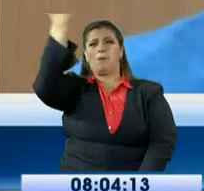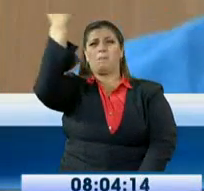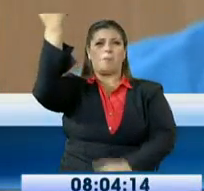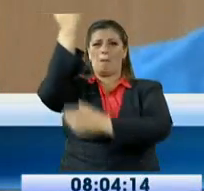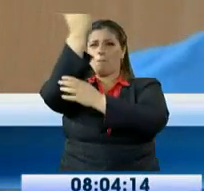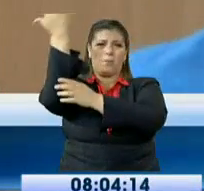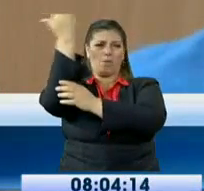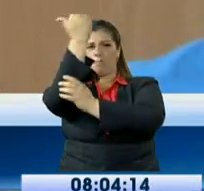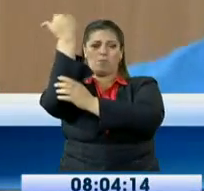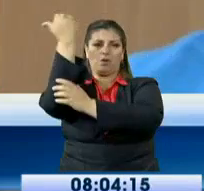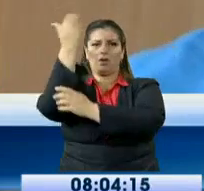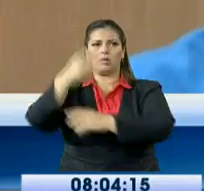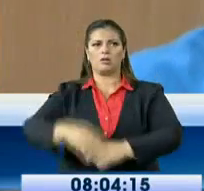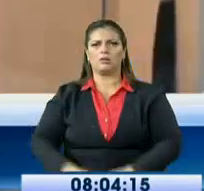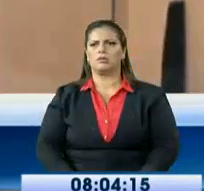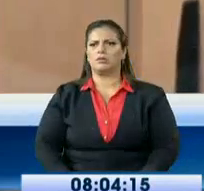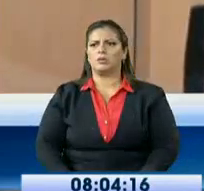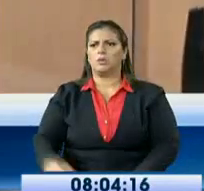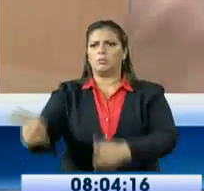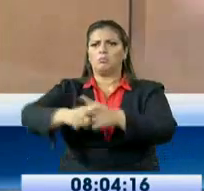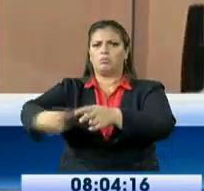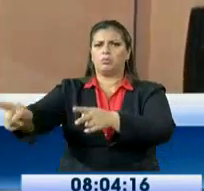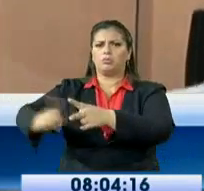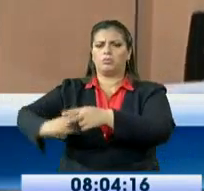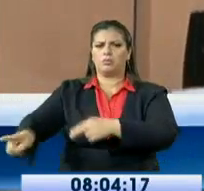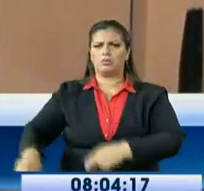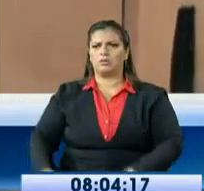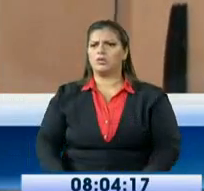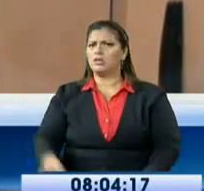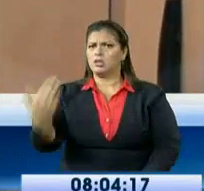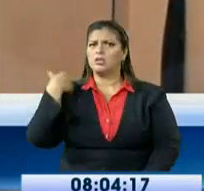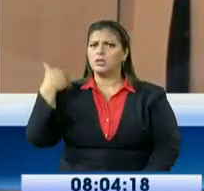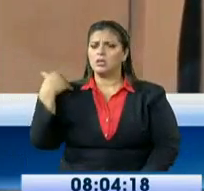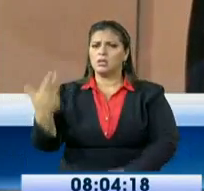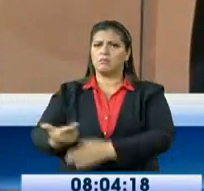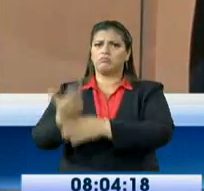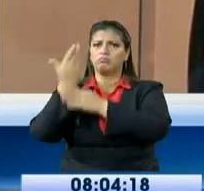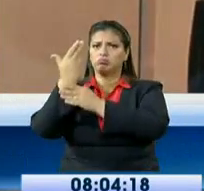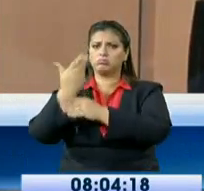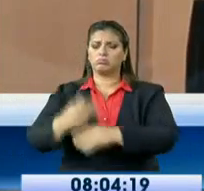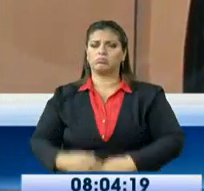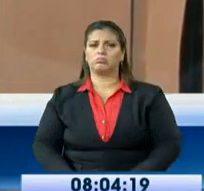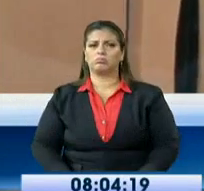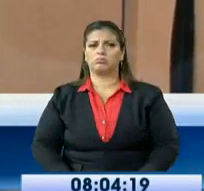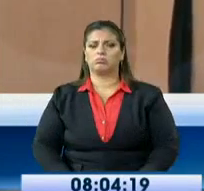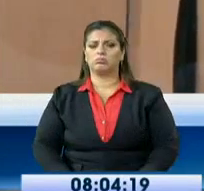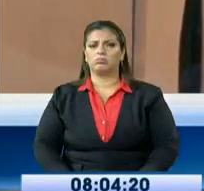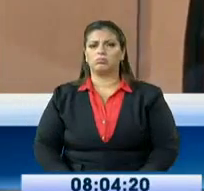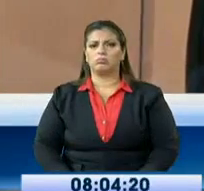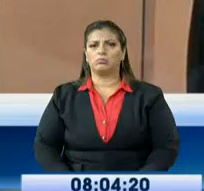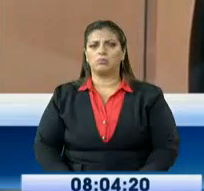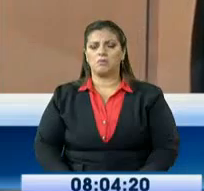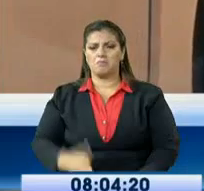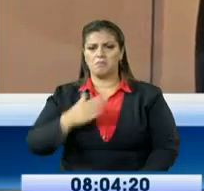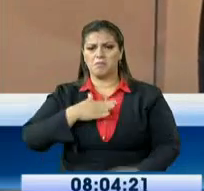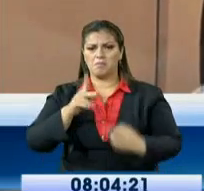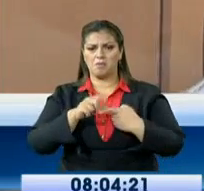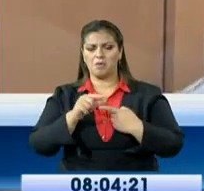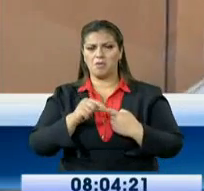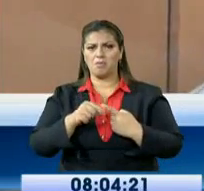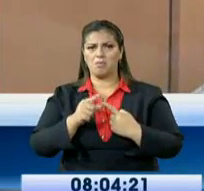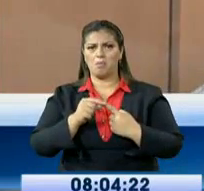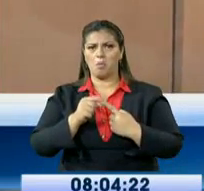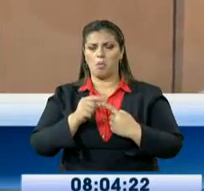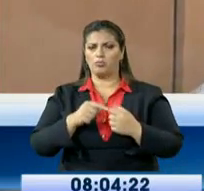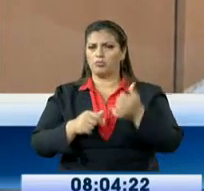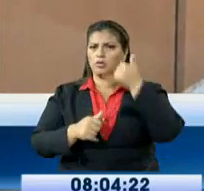¿no? Y ya se fueron por fuga. Y con casco, con pistolas, y sacaron el teléfono de mi primo y la billetera